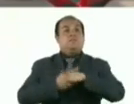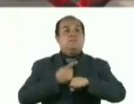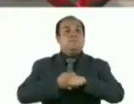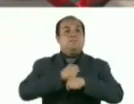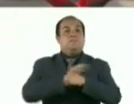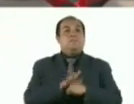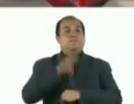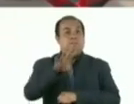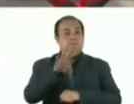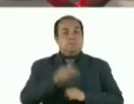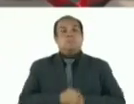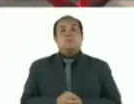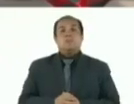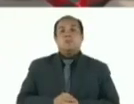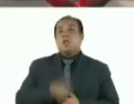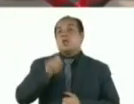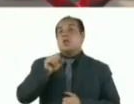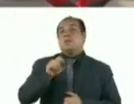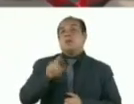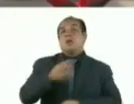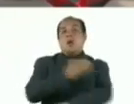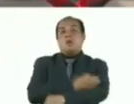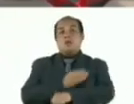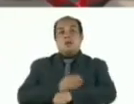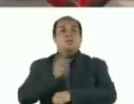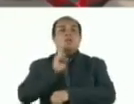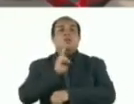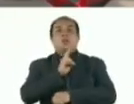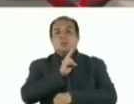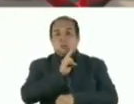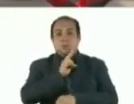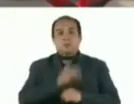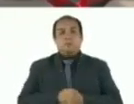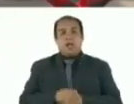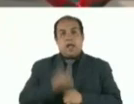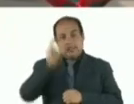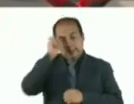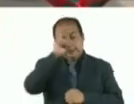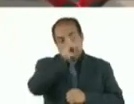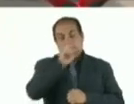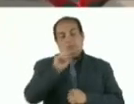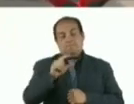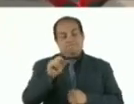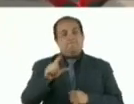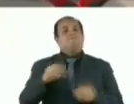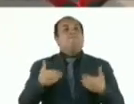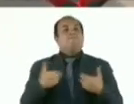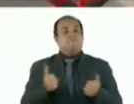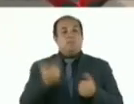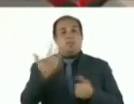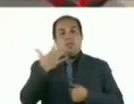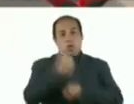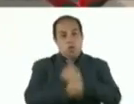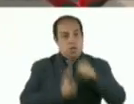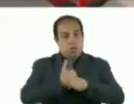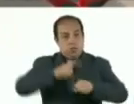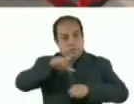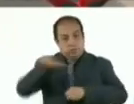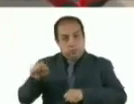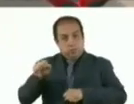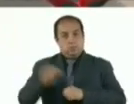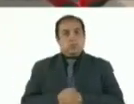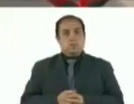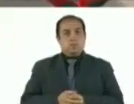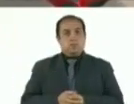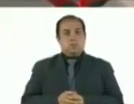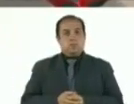que iba acompañada de una noticia pues que era difícil también de asimilar, que 5 años después de que de